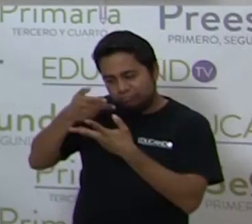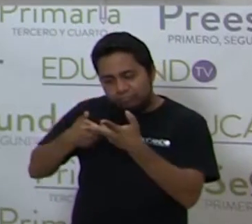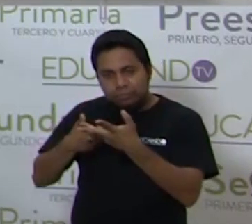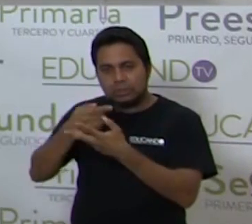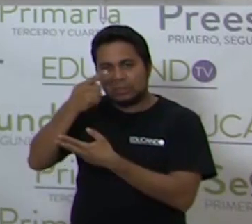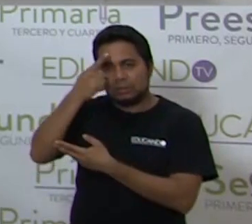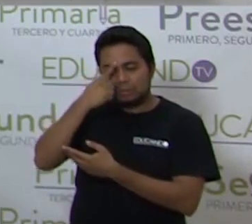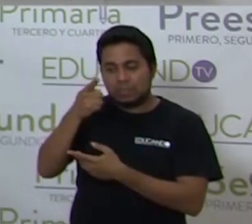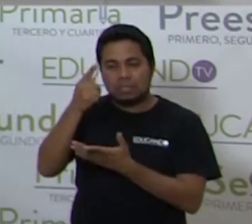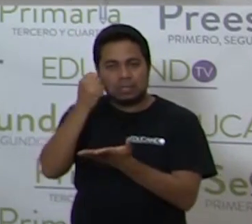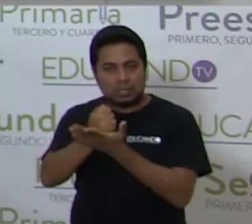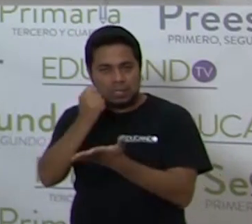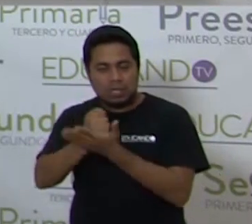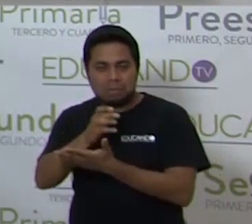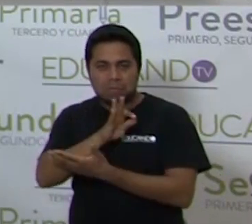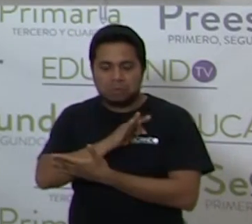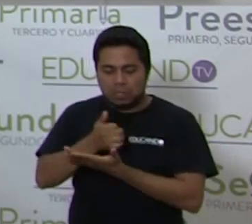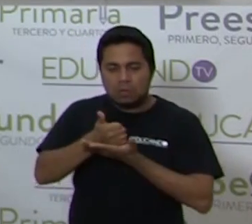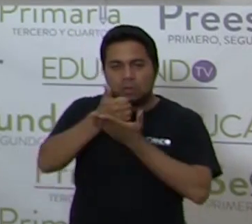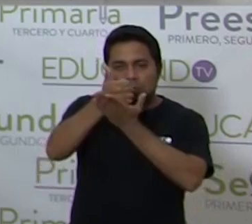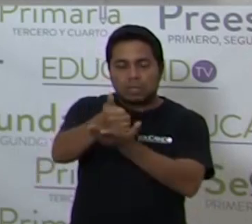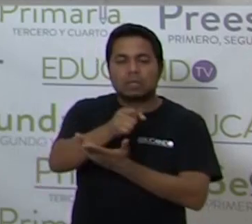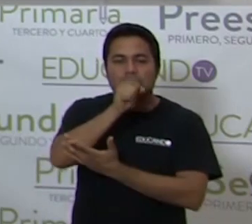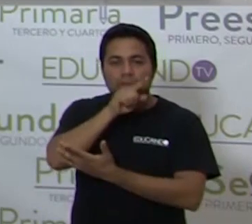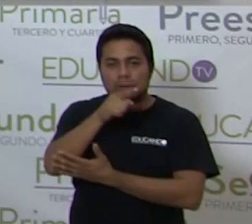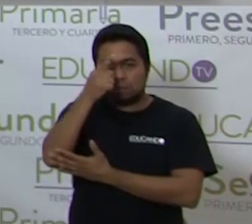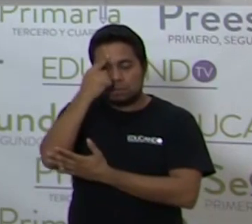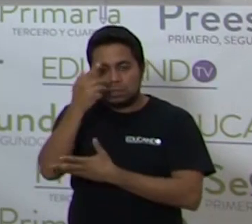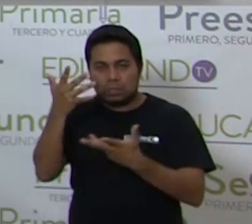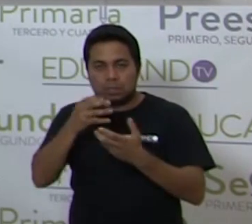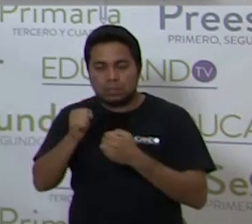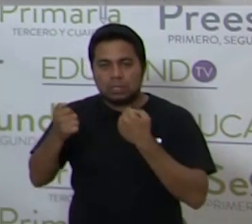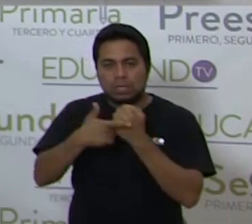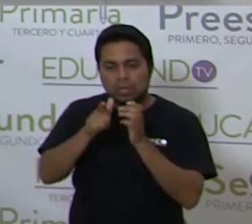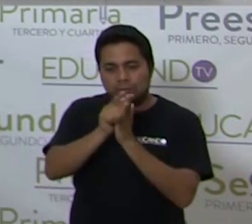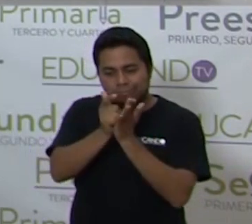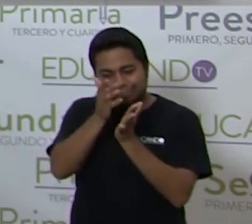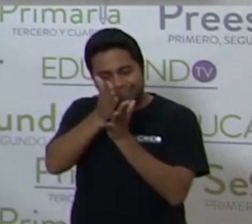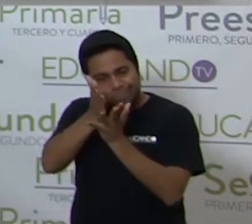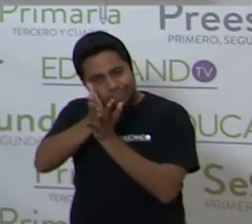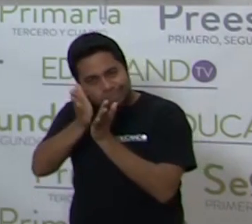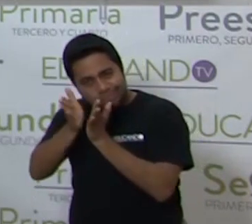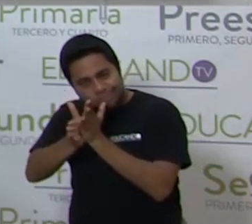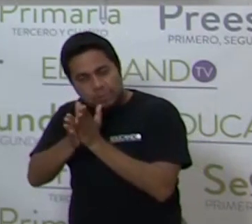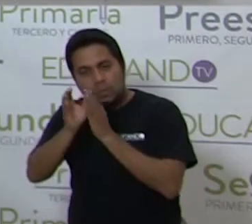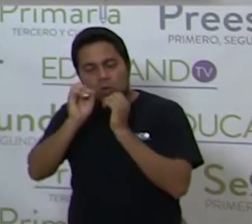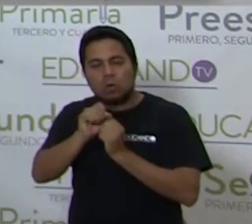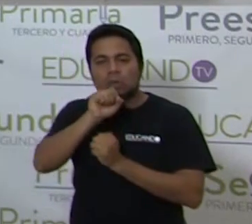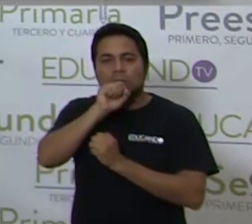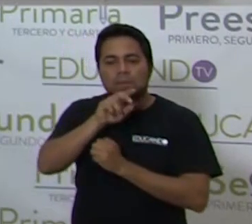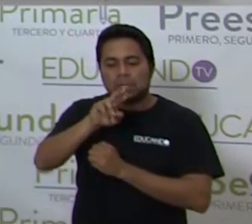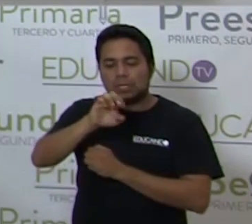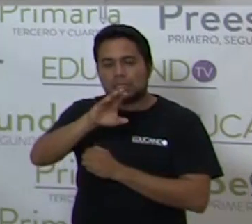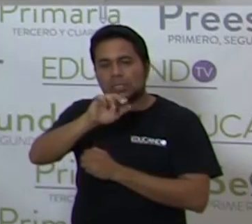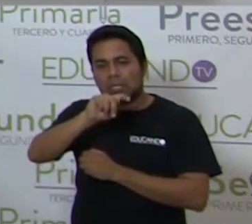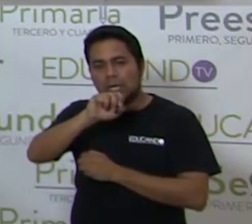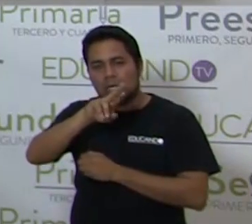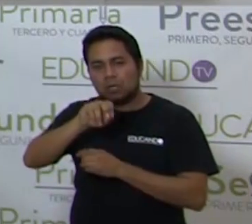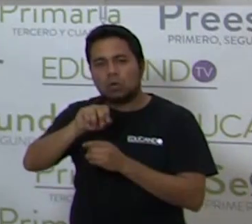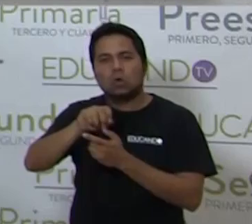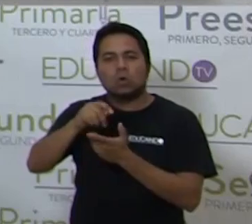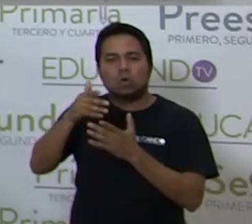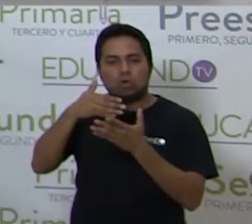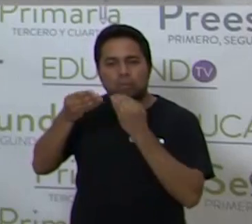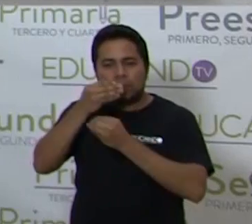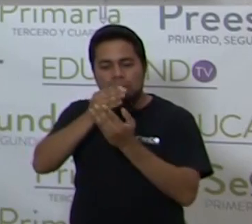para tus tareas o también para poder hacer una antología o puedes hacer un recetario.